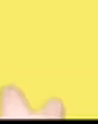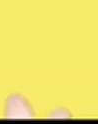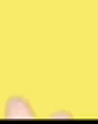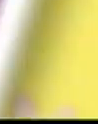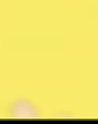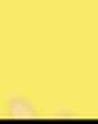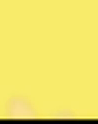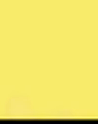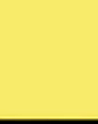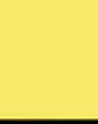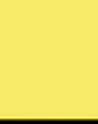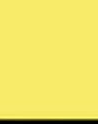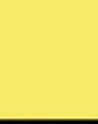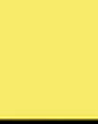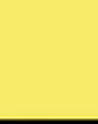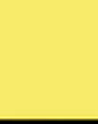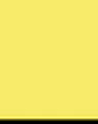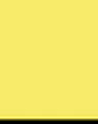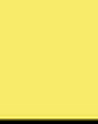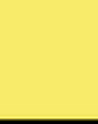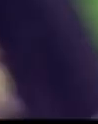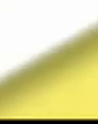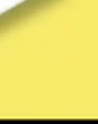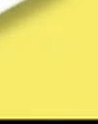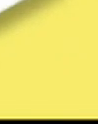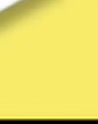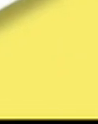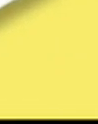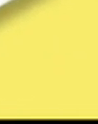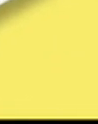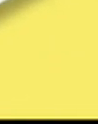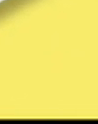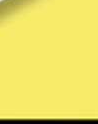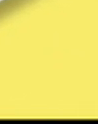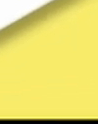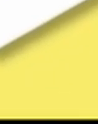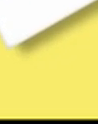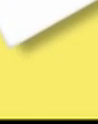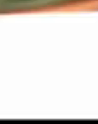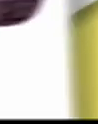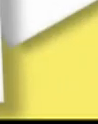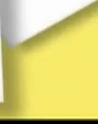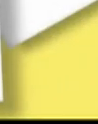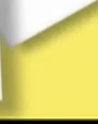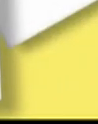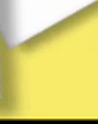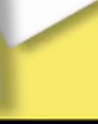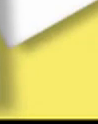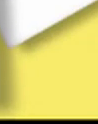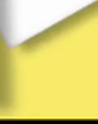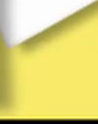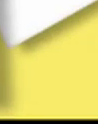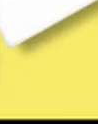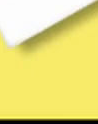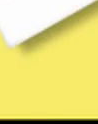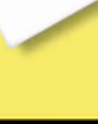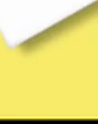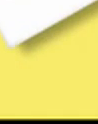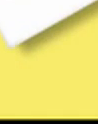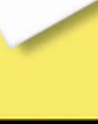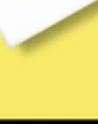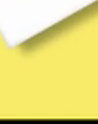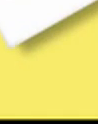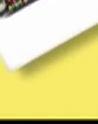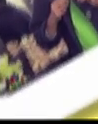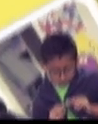aprende a tender tu cama saber cómo ponerse el uniforme de la escuela o prepararte el sándwich que tanto te gusta